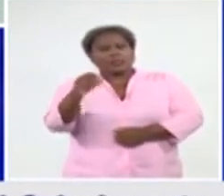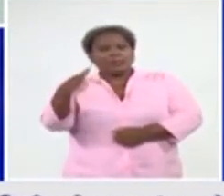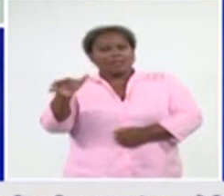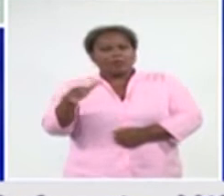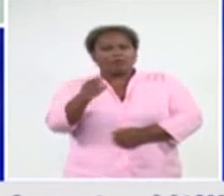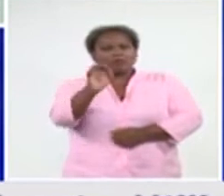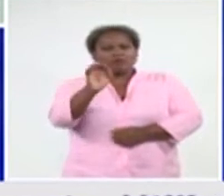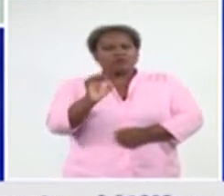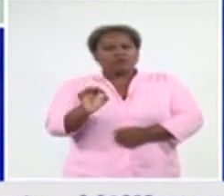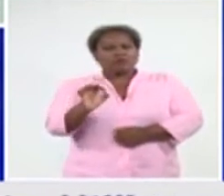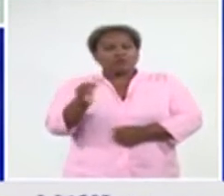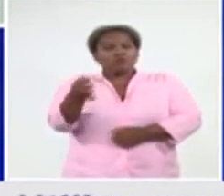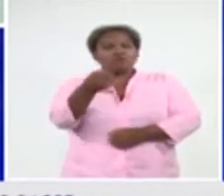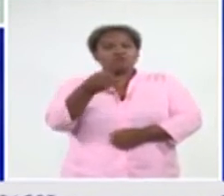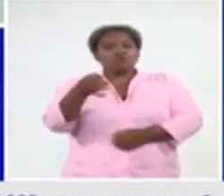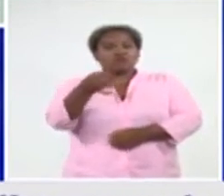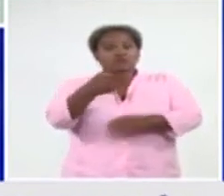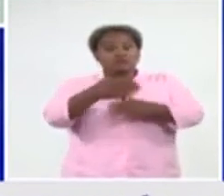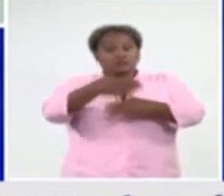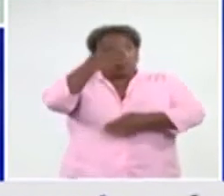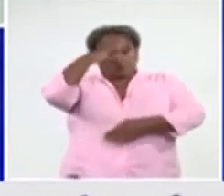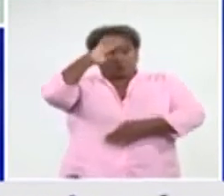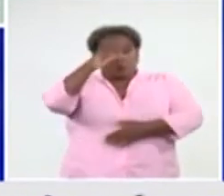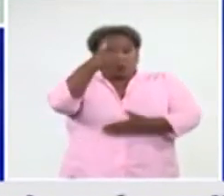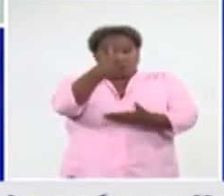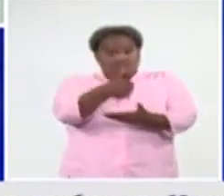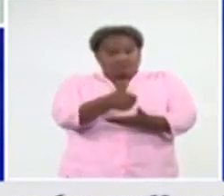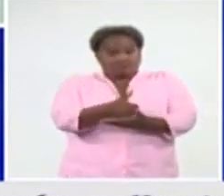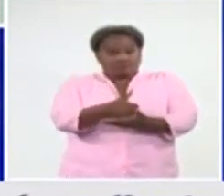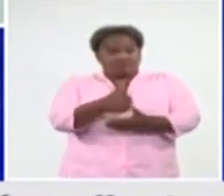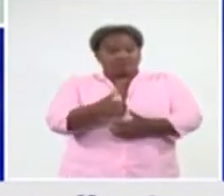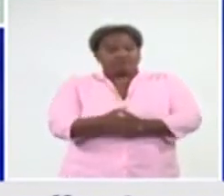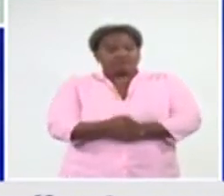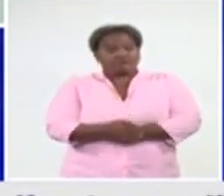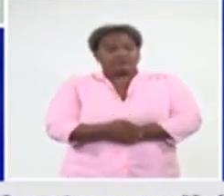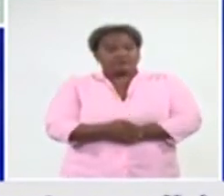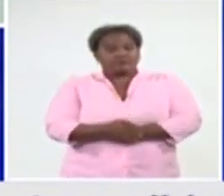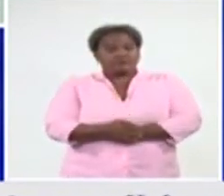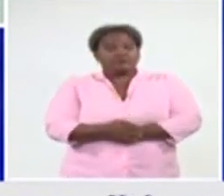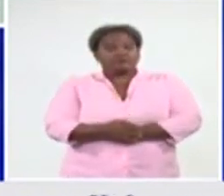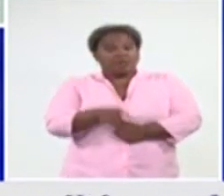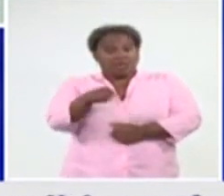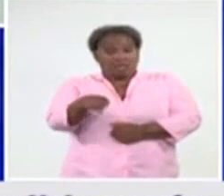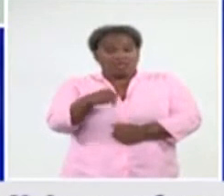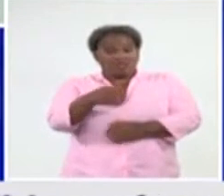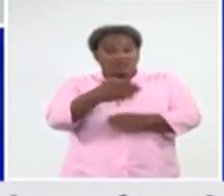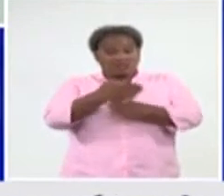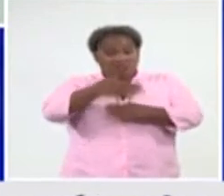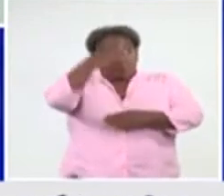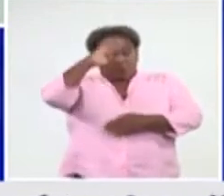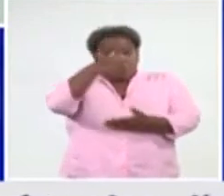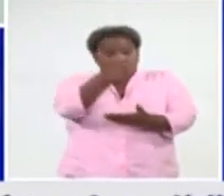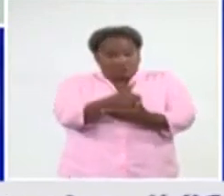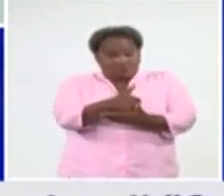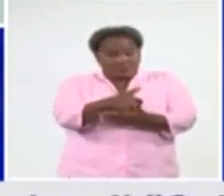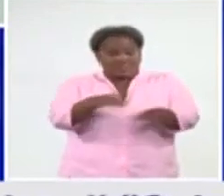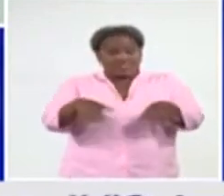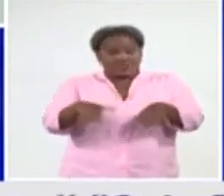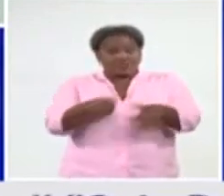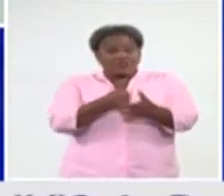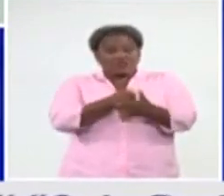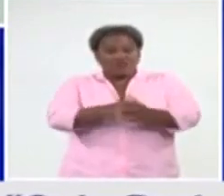el municipio de Santiago de Cuba, donde se enfrenta más la situación epidemiológica.